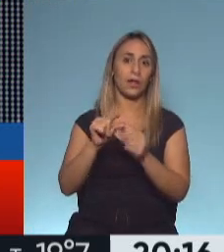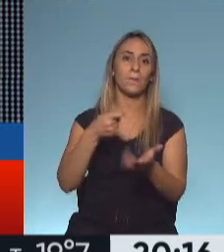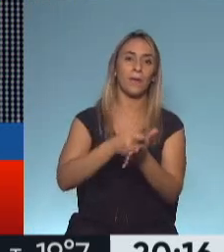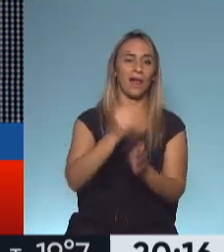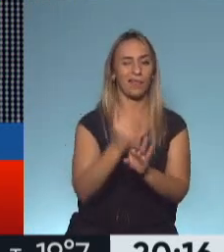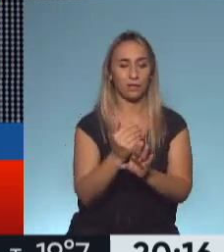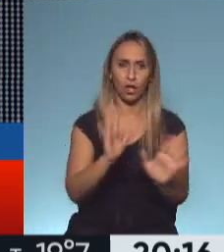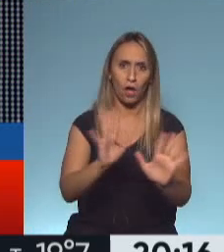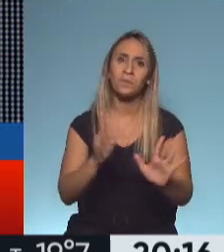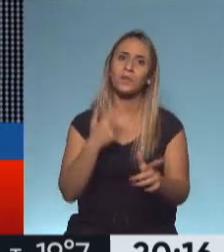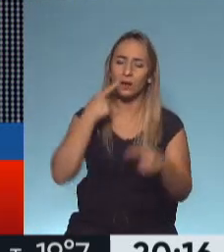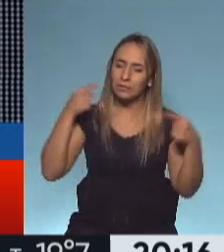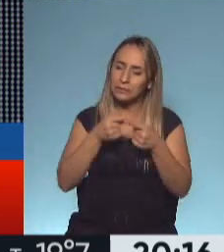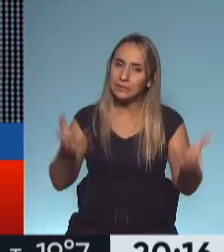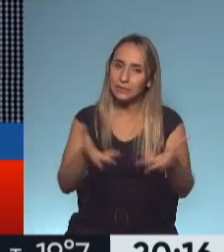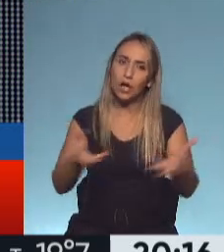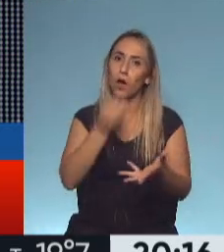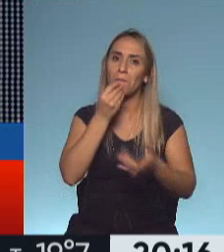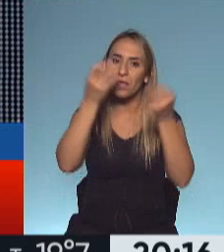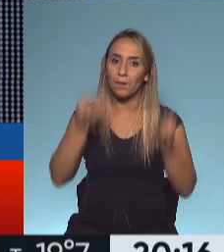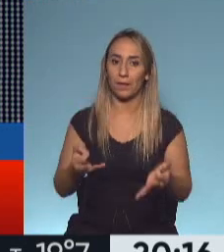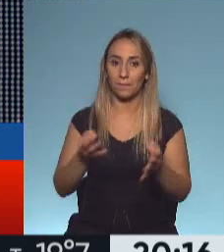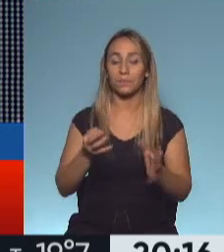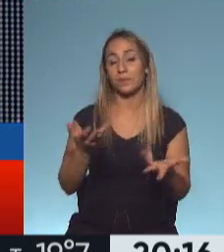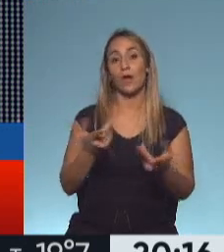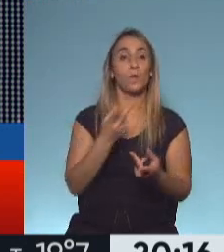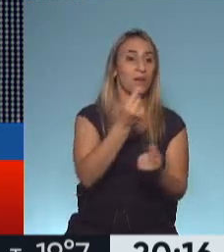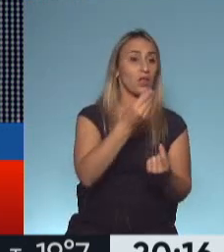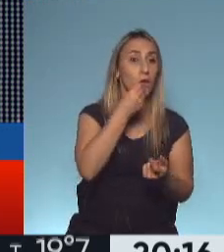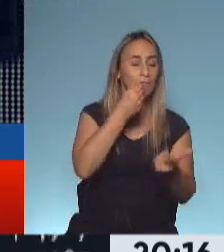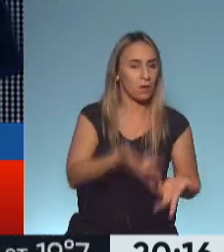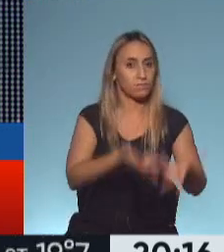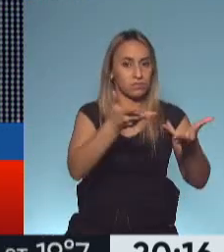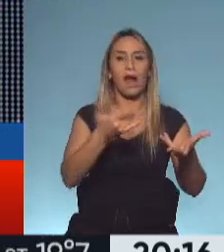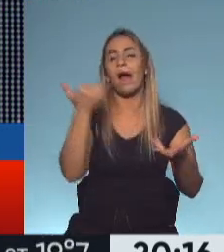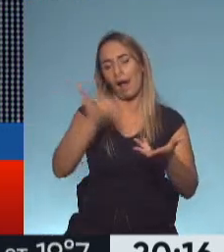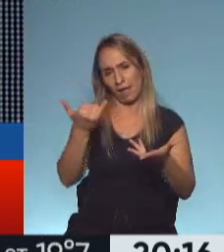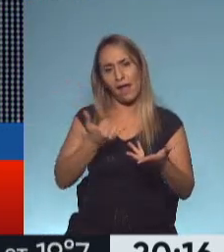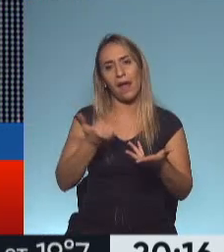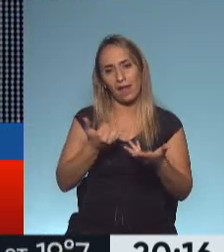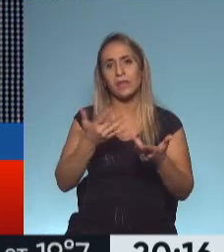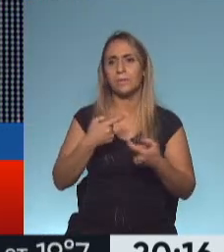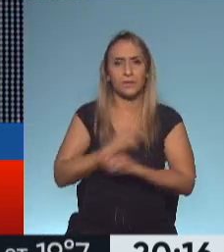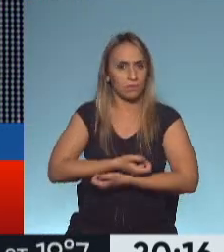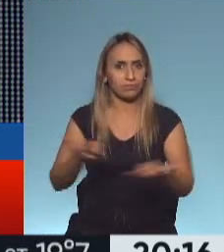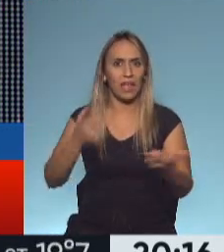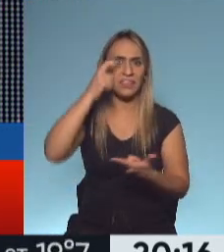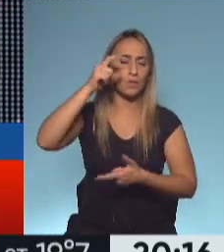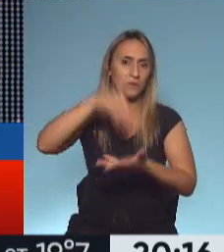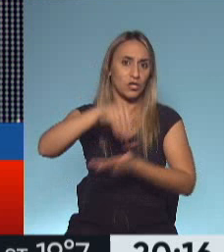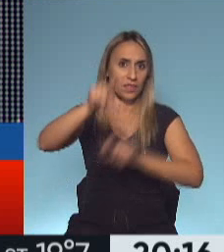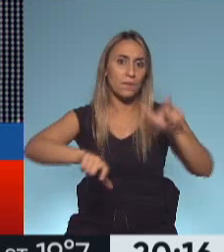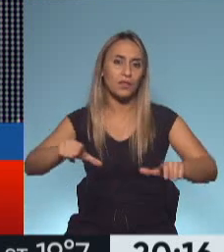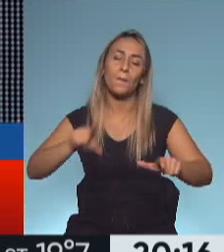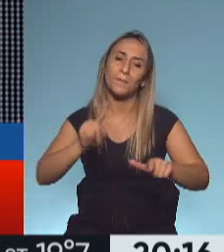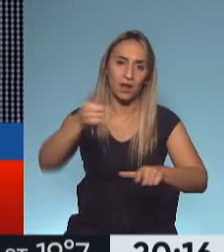de la buena nutrición. Tenemos dificultades con la buena nutrición, para ser claro, por el precio de los alimentos. Tenemos cobertura alimentaria, llegamos a los 10 millones de personas, pero no se